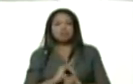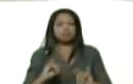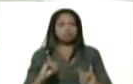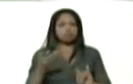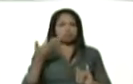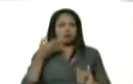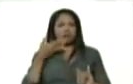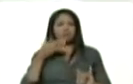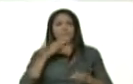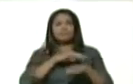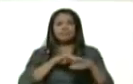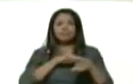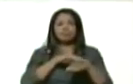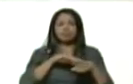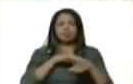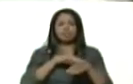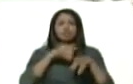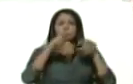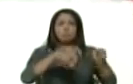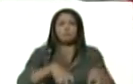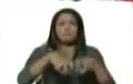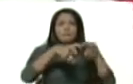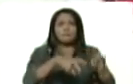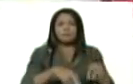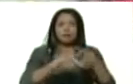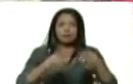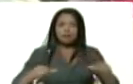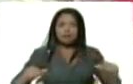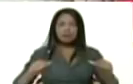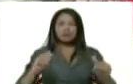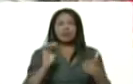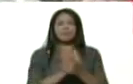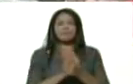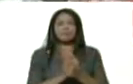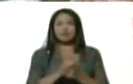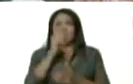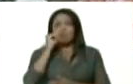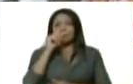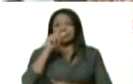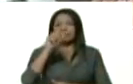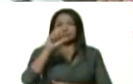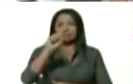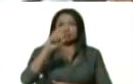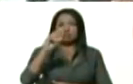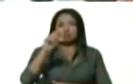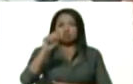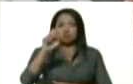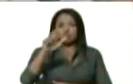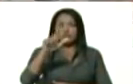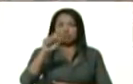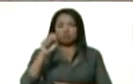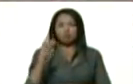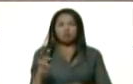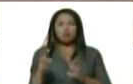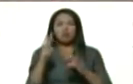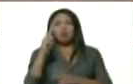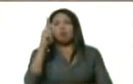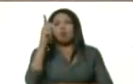aprobado con el Ministerio de Agricultura y Tierra y el compañero Castro Soteldo. Aprobado el 1 millón de hectáreas.